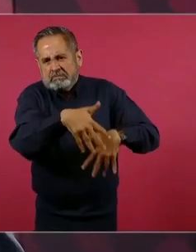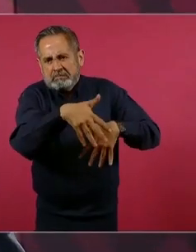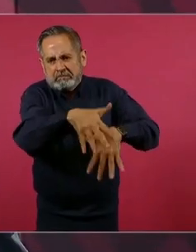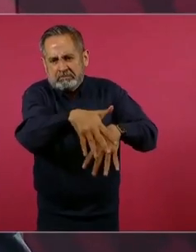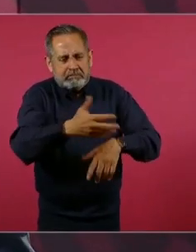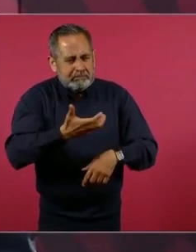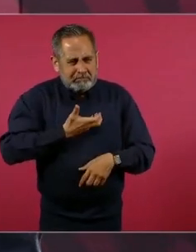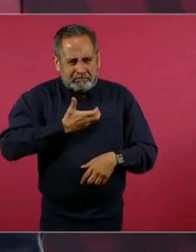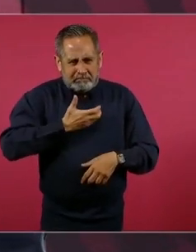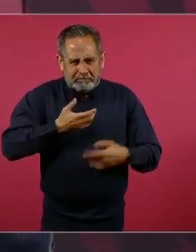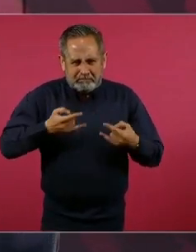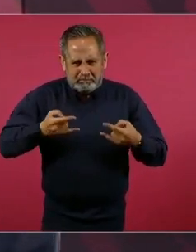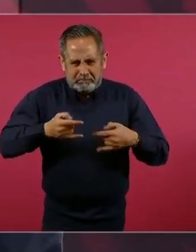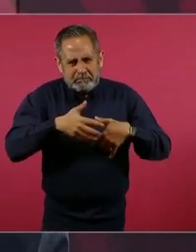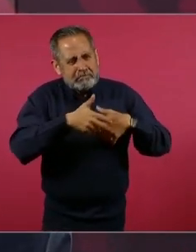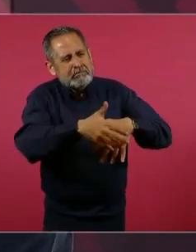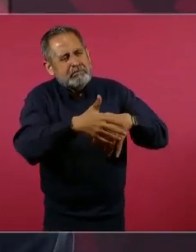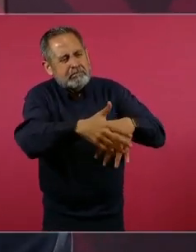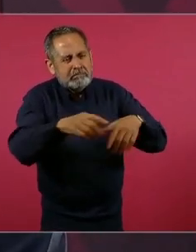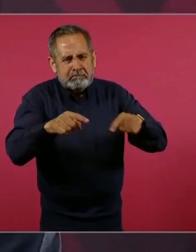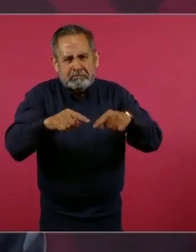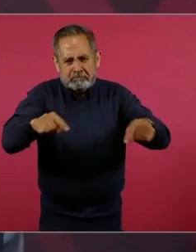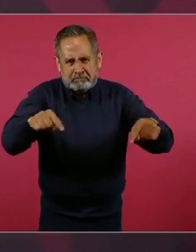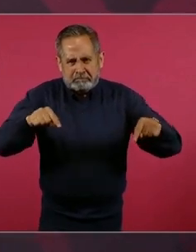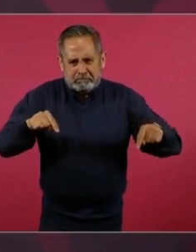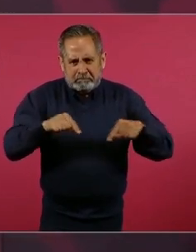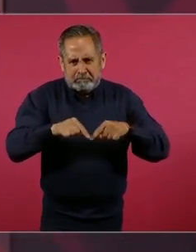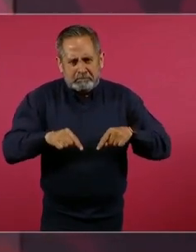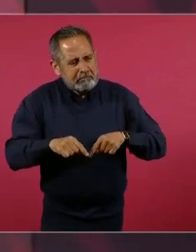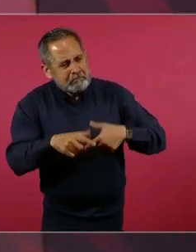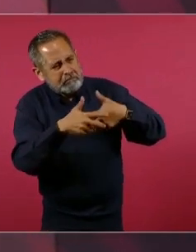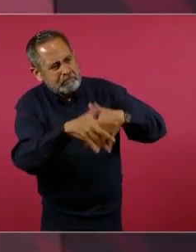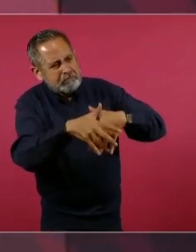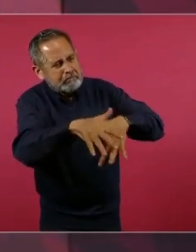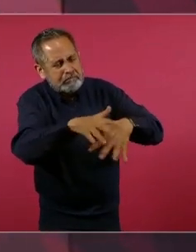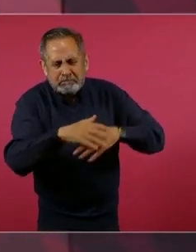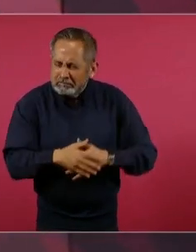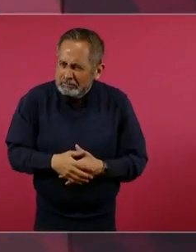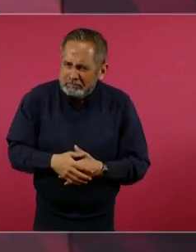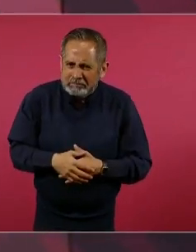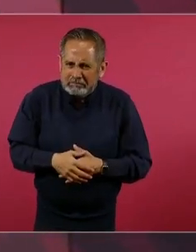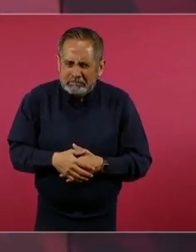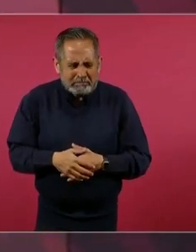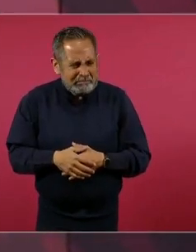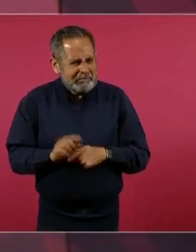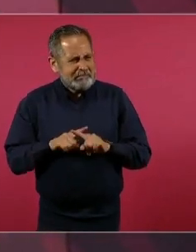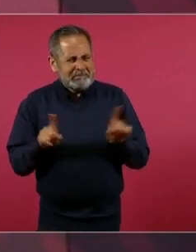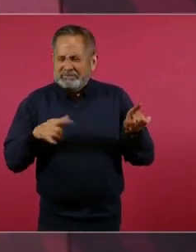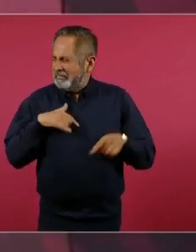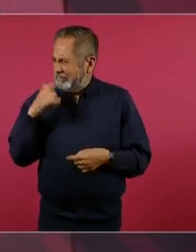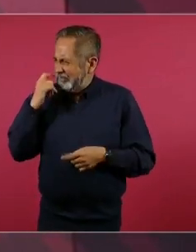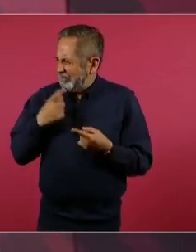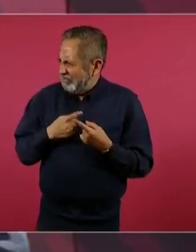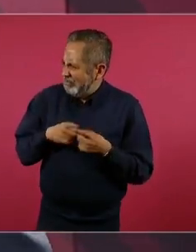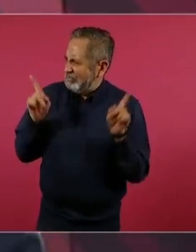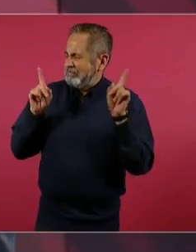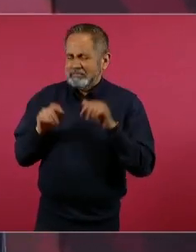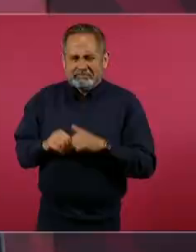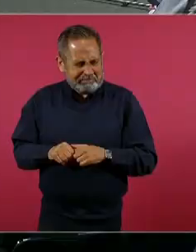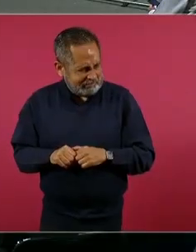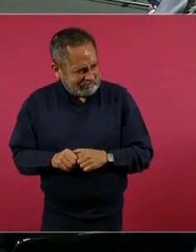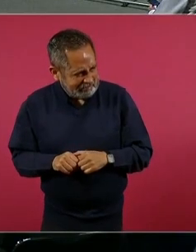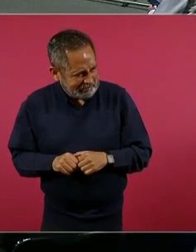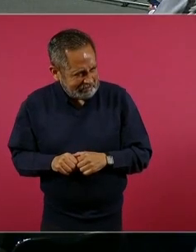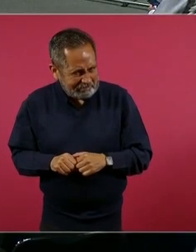en el Zócalo, en la plancha del Zócalo, pero muy peculiar, porque